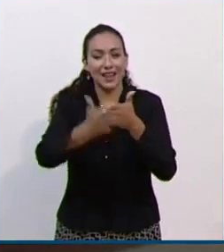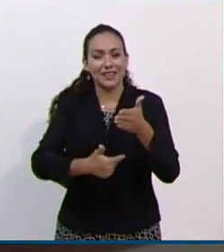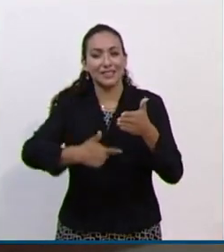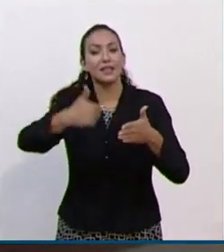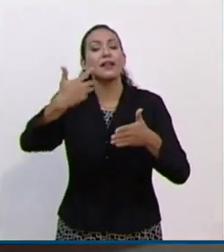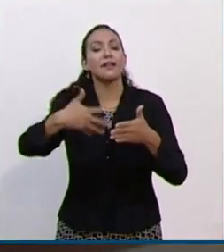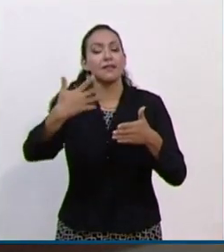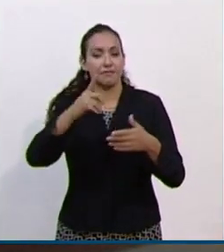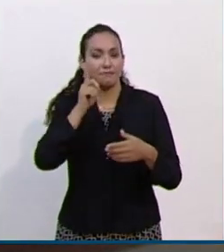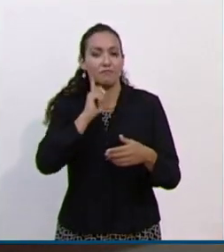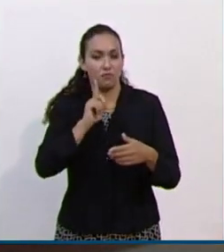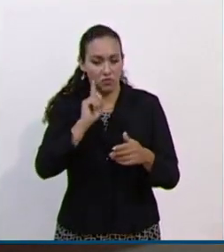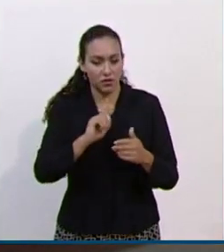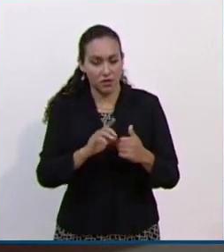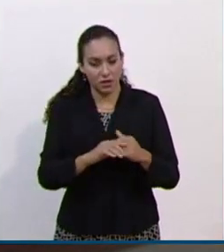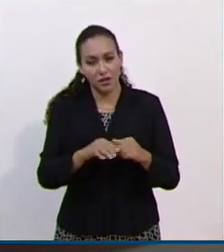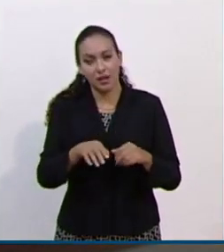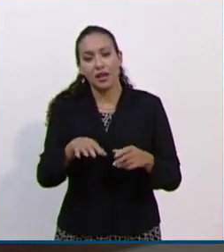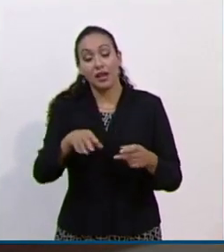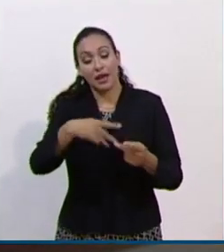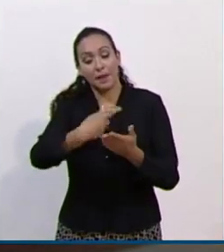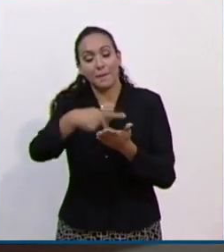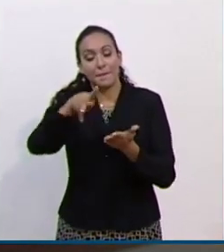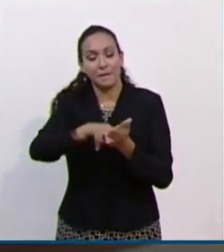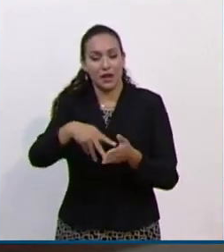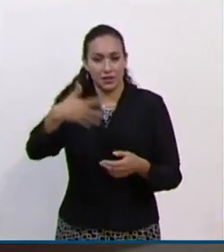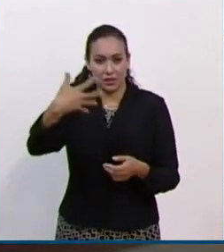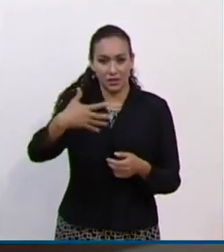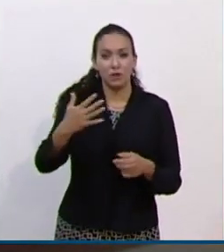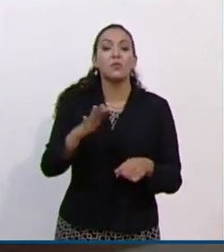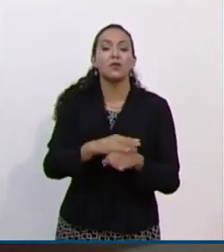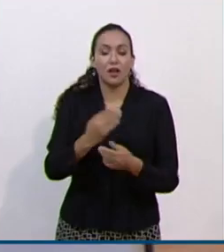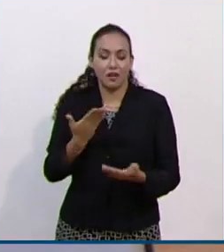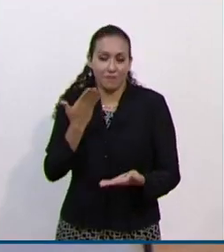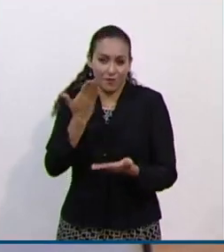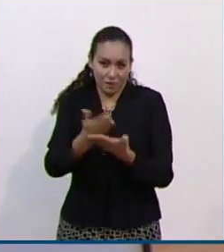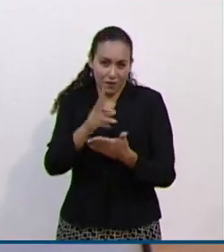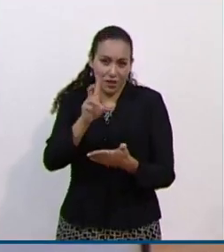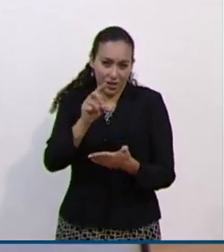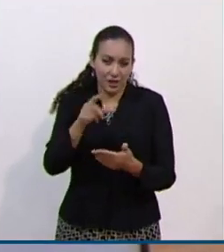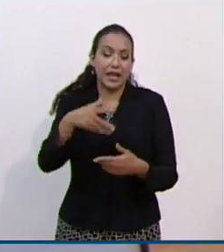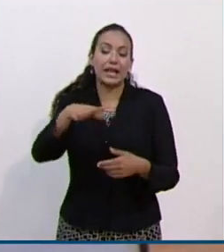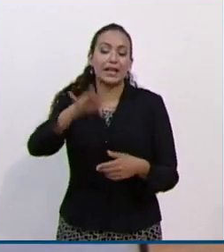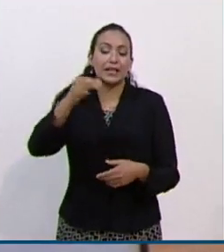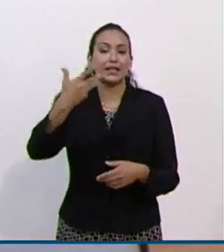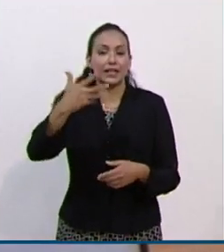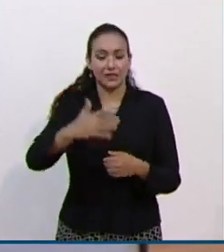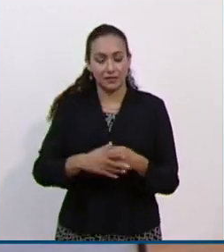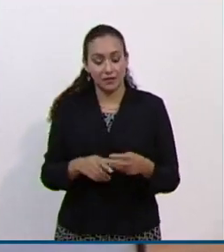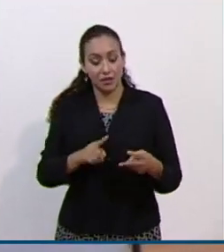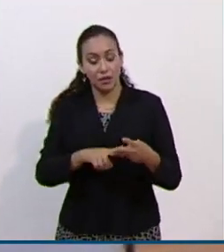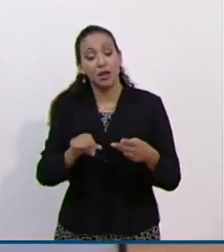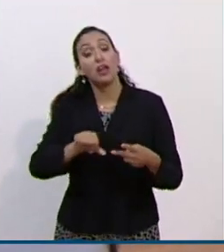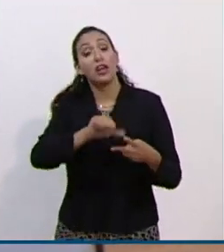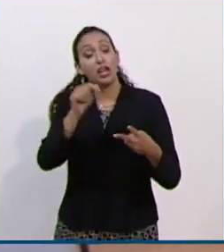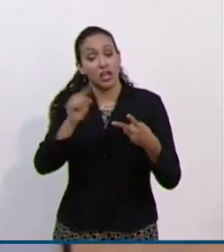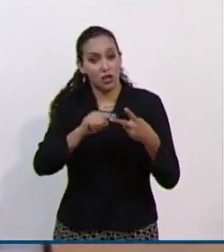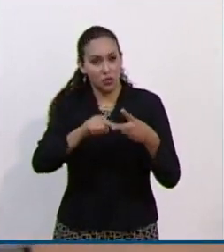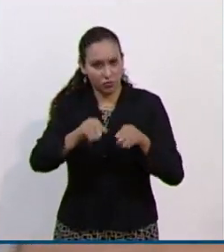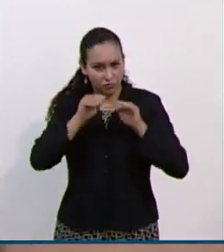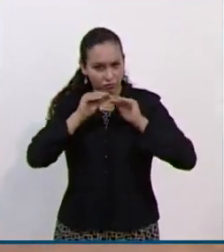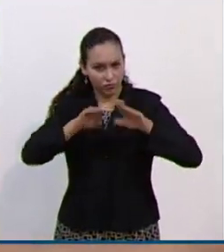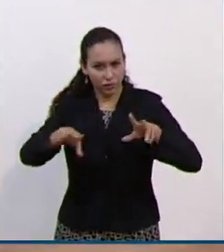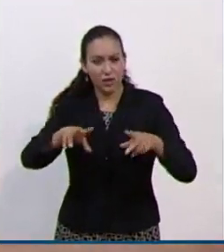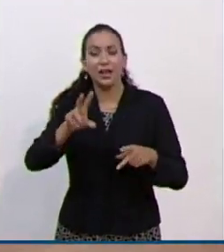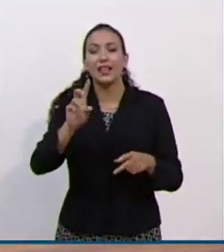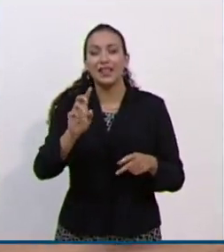vencedoras, declarándose desiertas 15 plazas, pues se ofrecían 30, mientras que en el concurso mixto se publicó la lista de 31